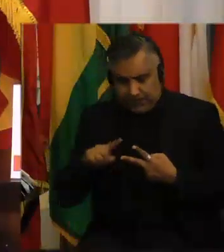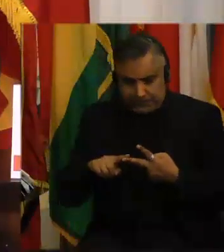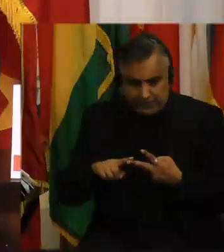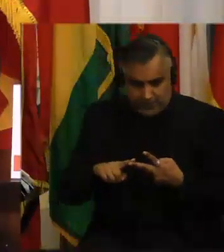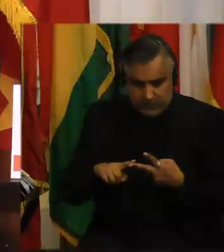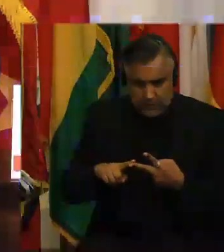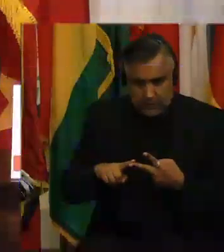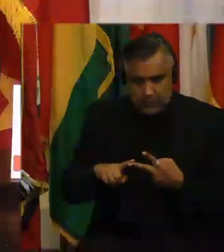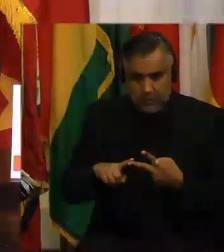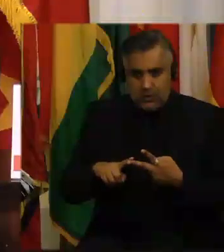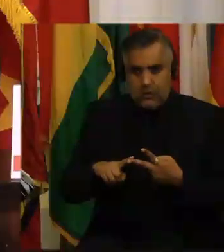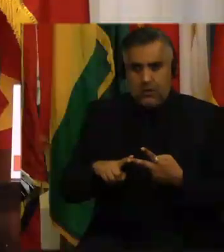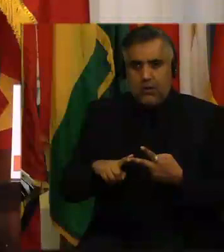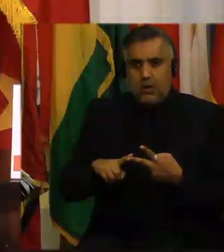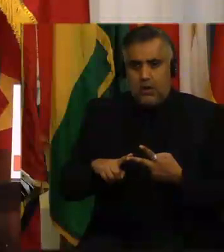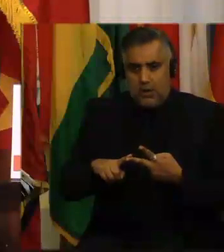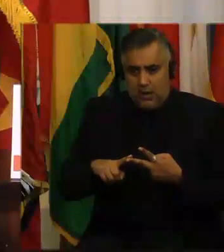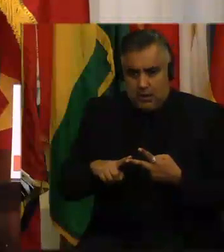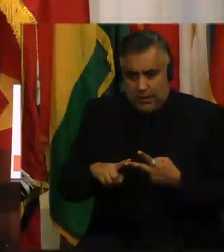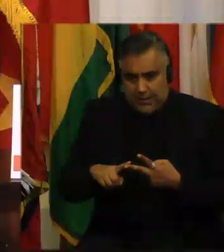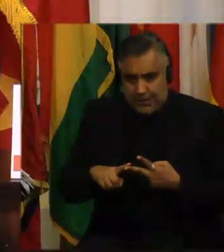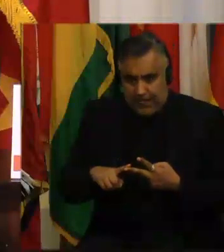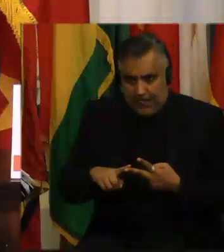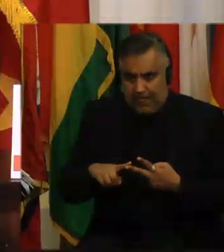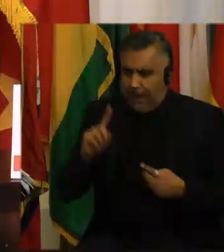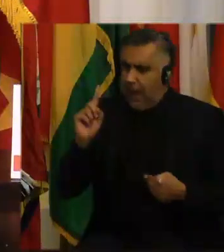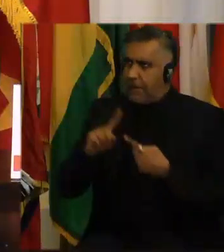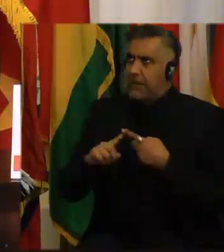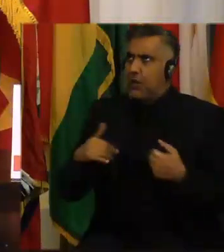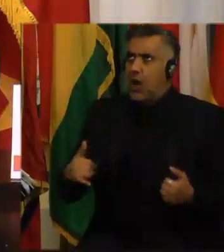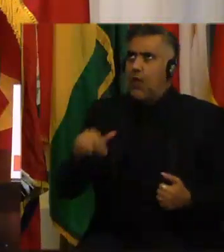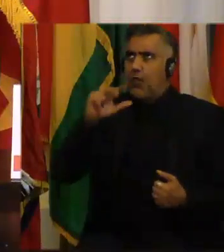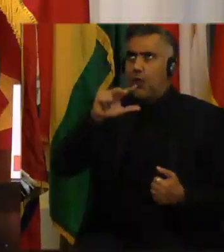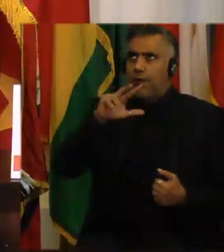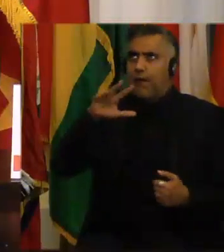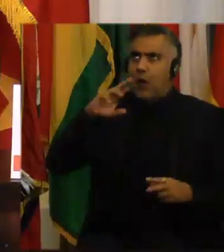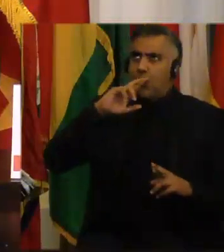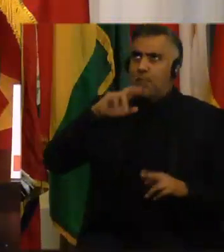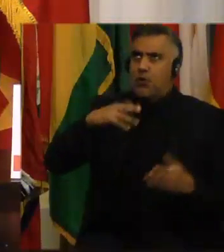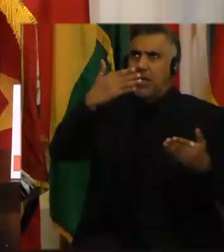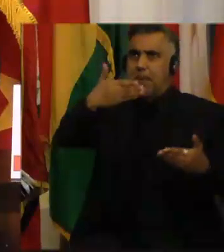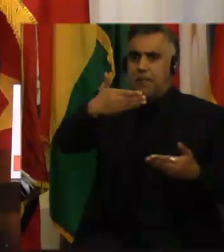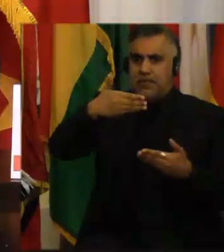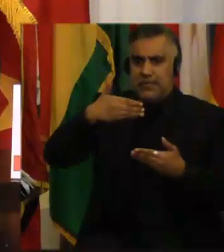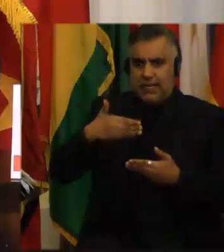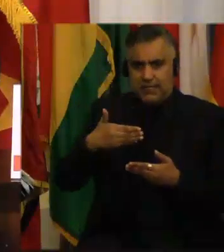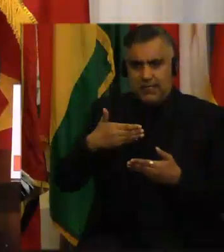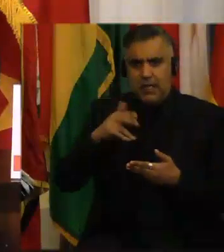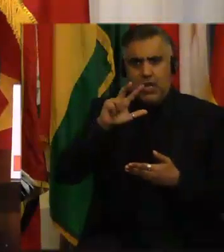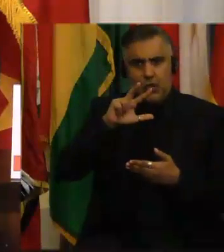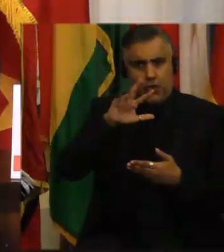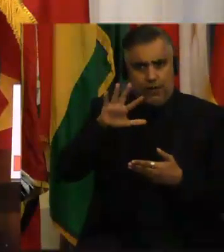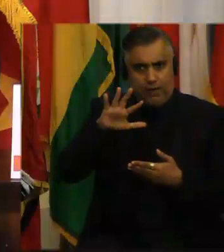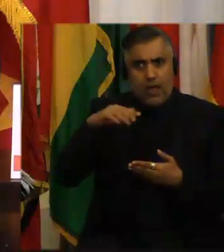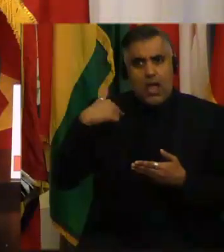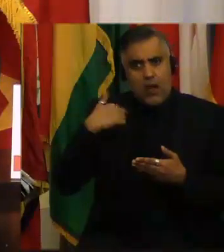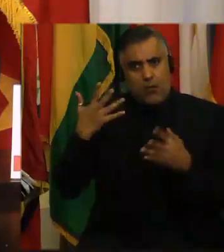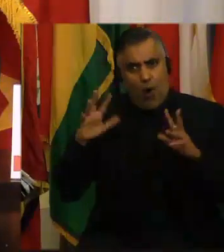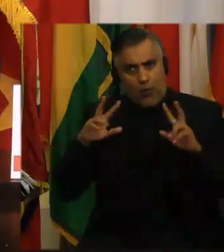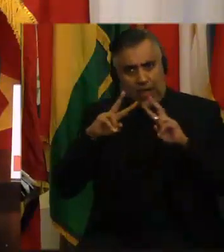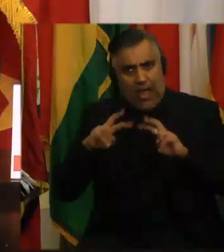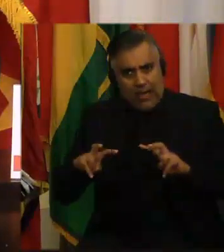Hasta el momento se han entregado 75 informes de los países que han sido analizados y se han hecho